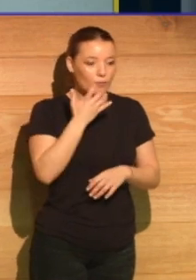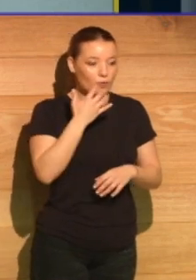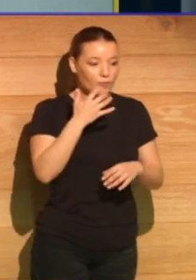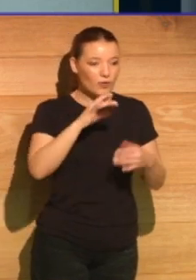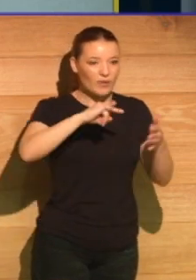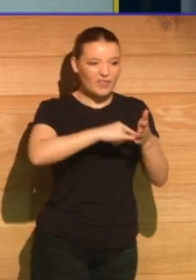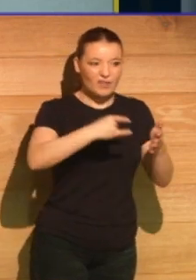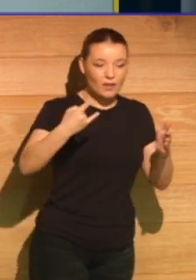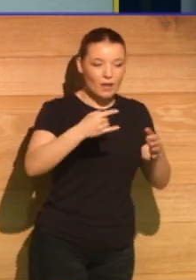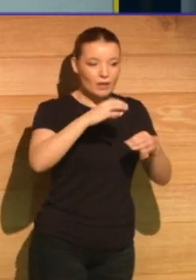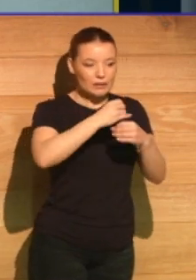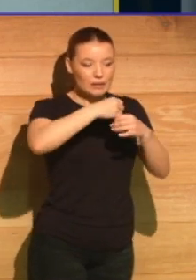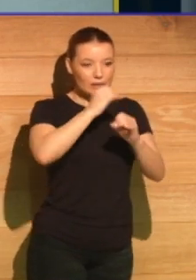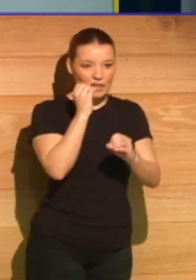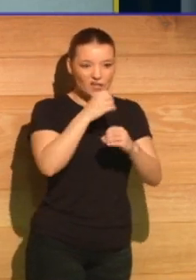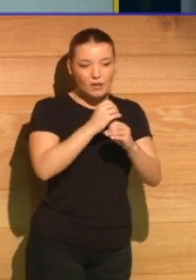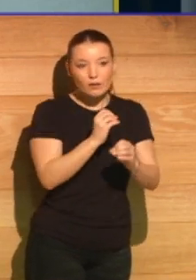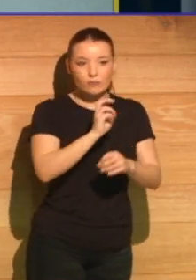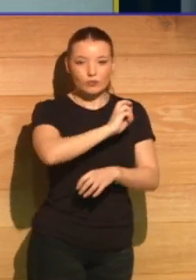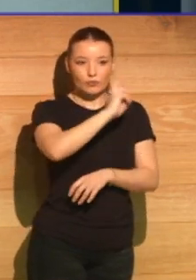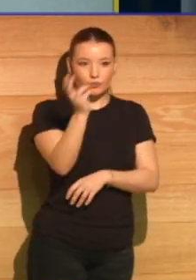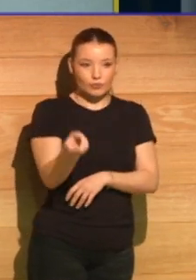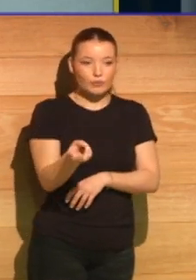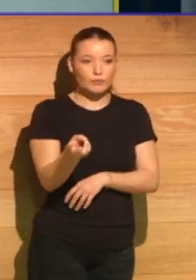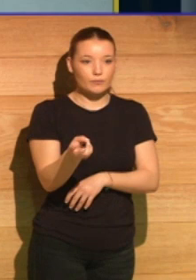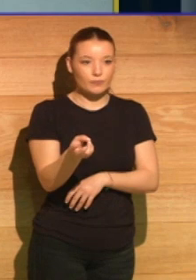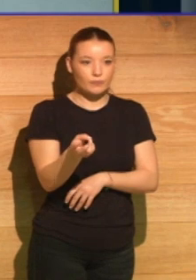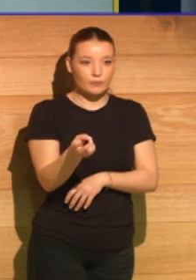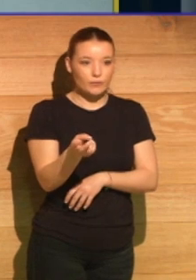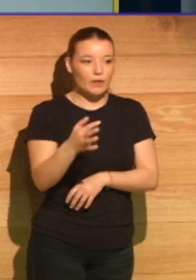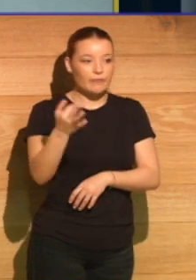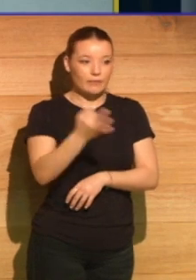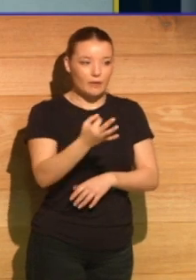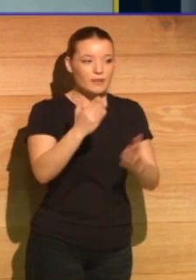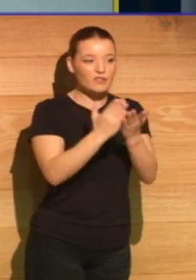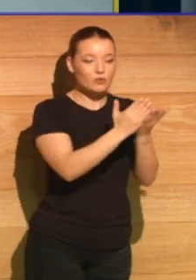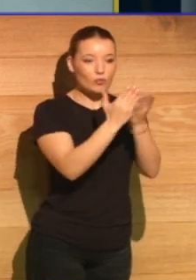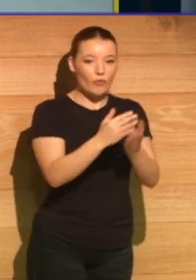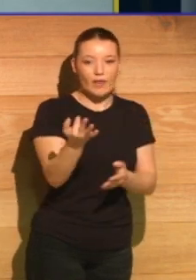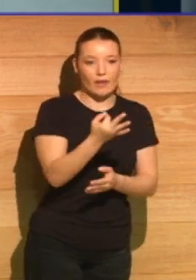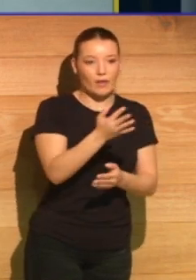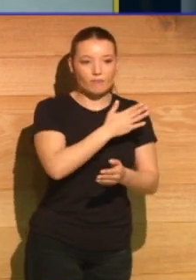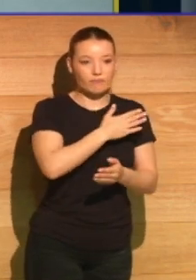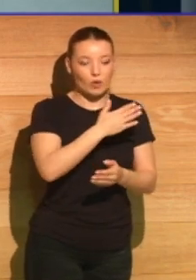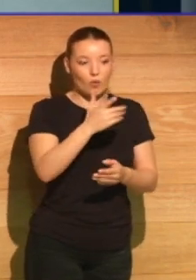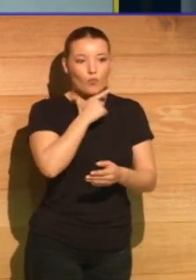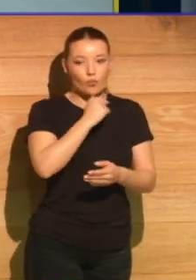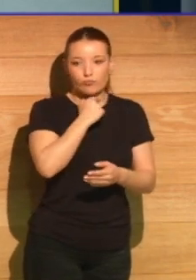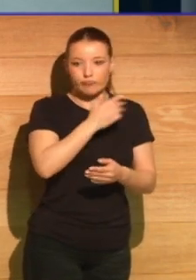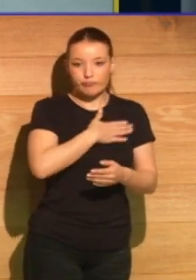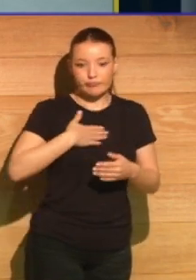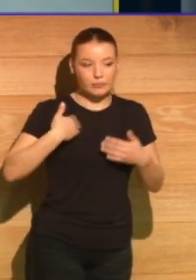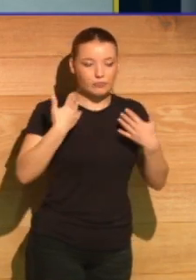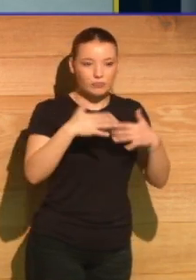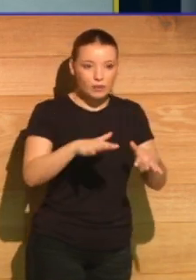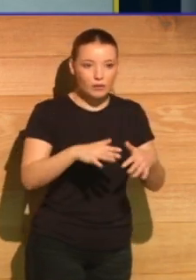etcétera, yo siempre soy partidaria en educación de que estudien lo que les guste, que es un poco el mensaje que dices que dabas